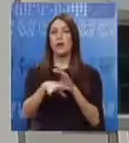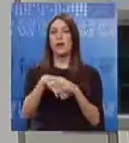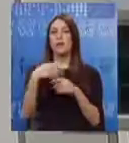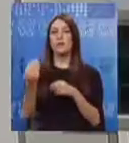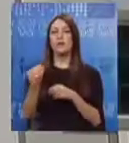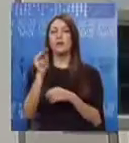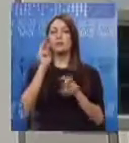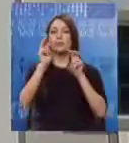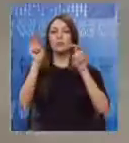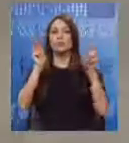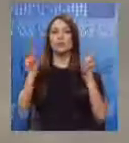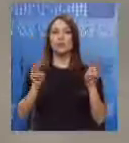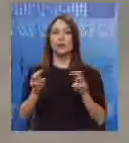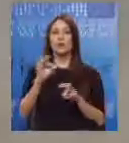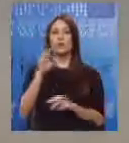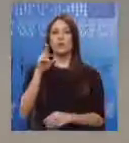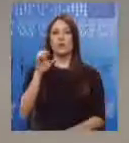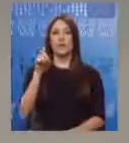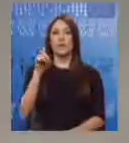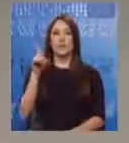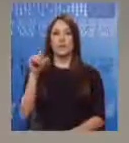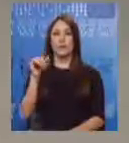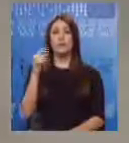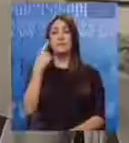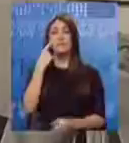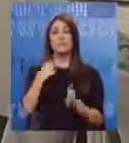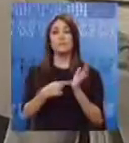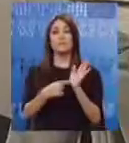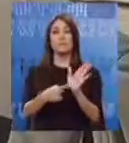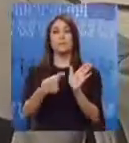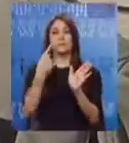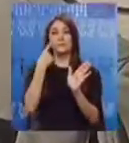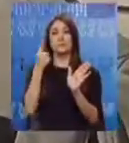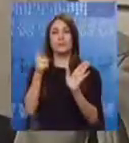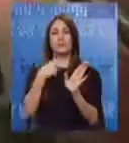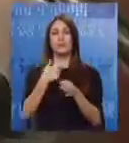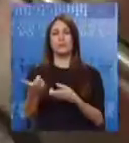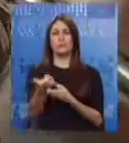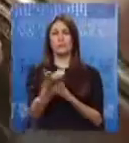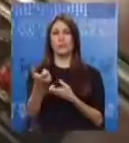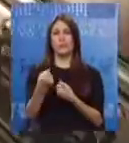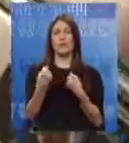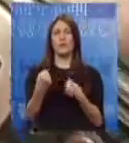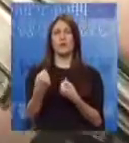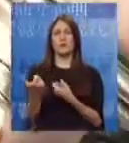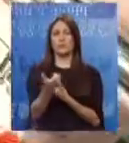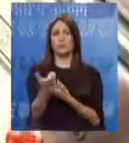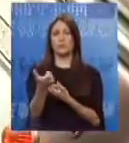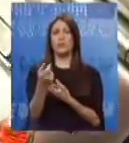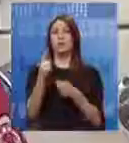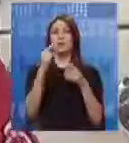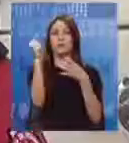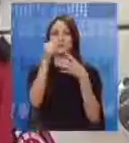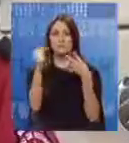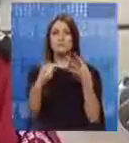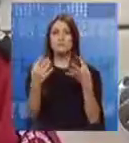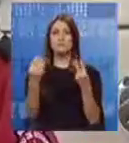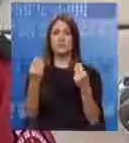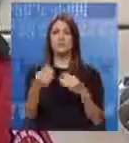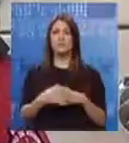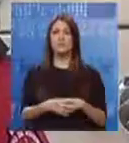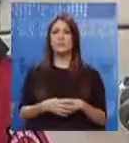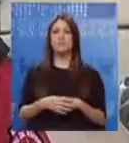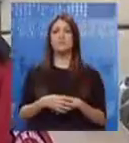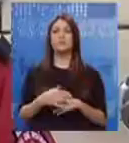del Museo Félix Luque, donde además se hizo la demostración de su potencia y otras características. Un camión MAC